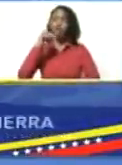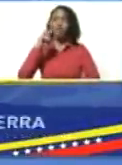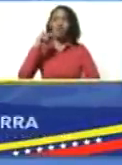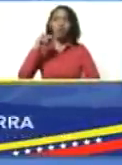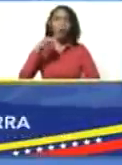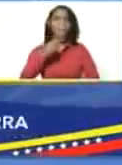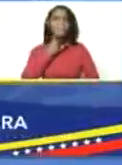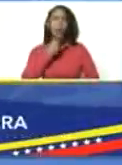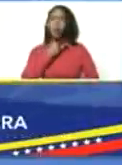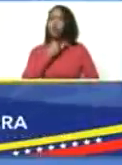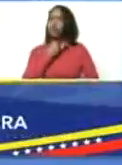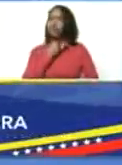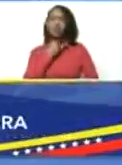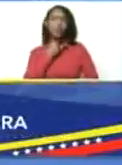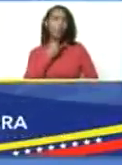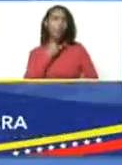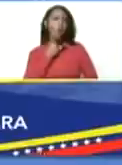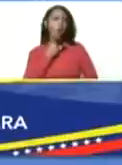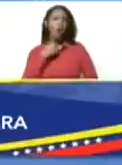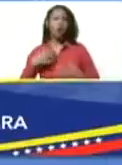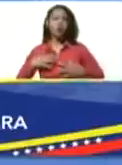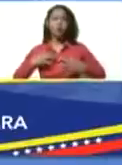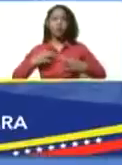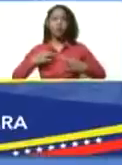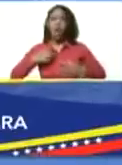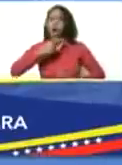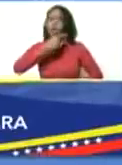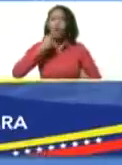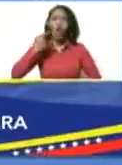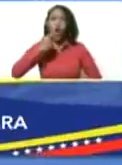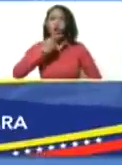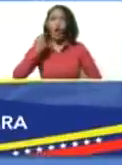nunca me gustó vestirme de rojo rojito,